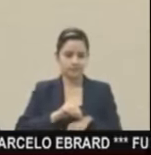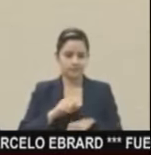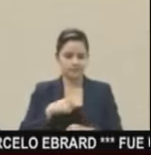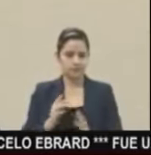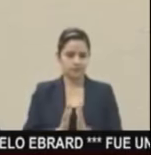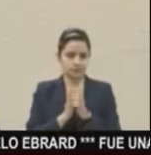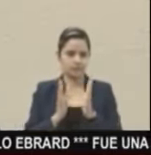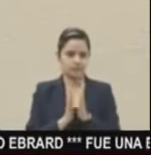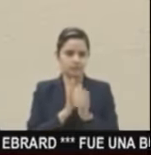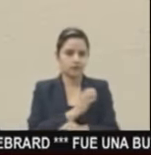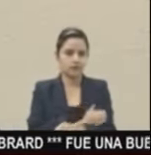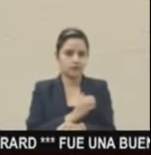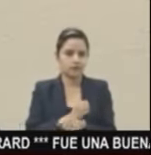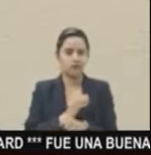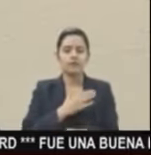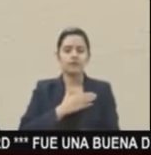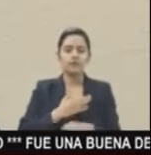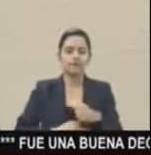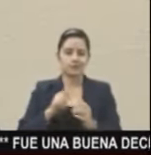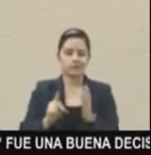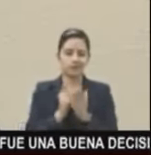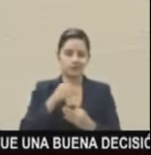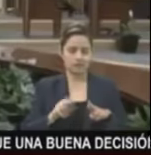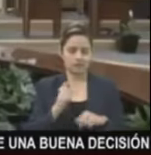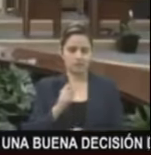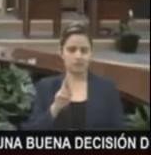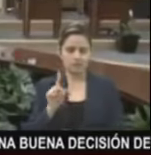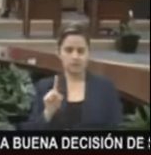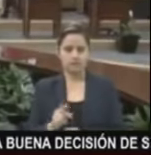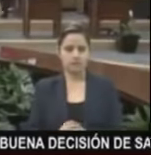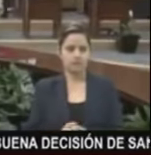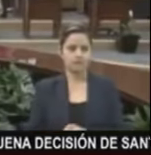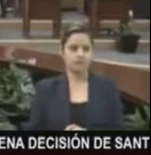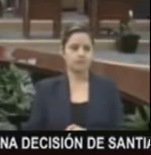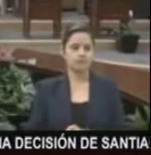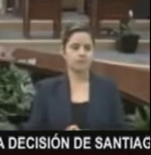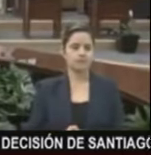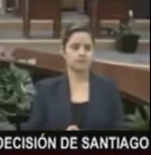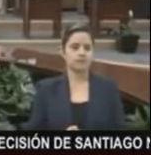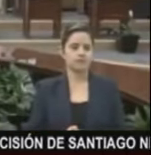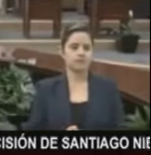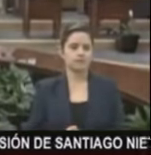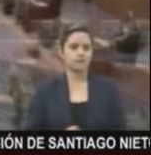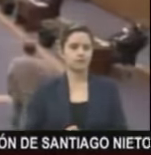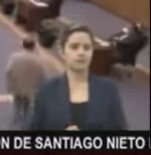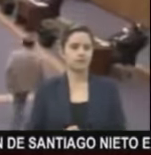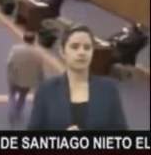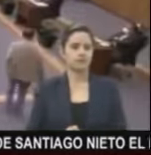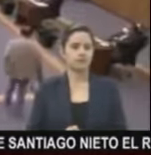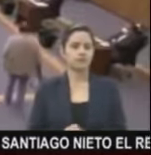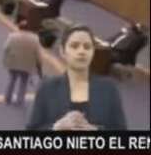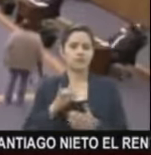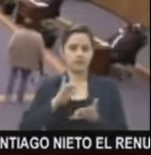hace unos minutos, el INE ha confirmado, cambia de fecha y será el próximo domingo 10 de abril, no el 27